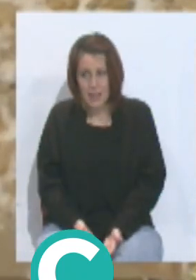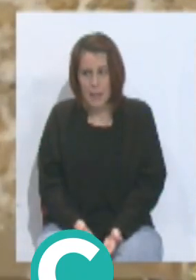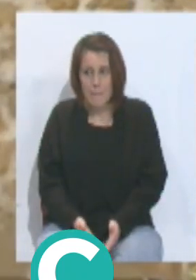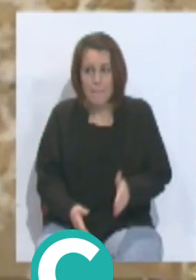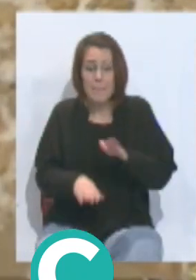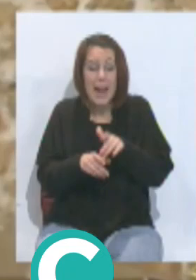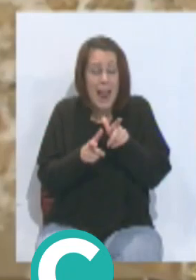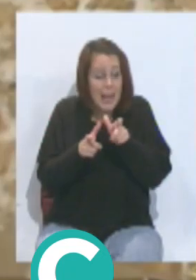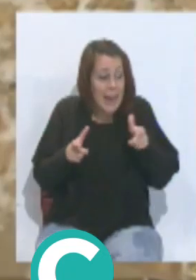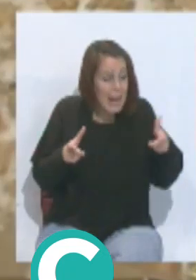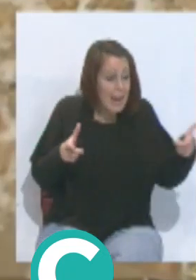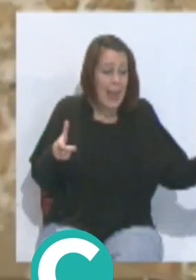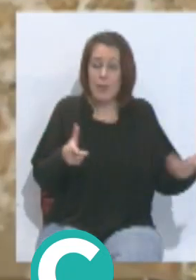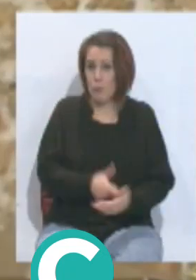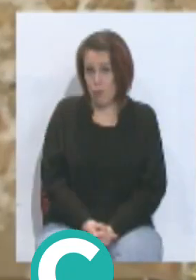alargarlo. ¡Claro!